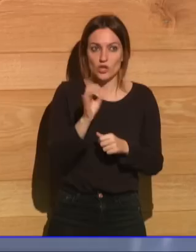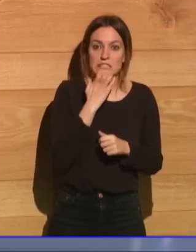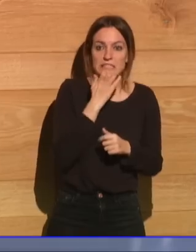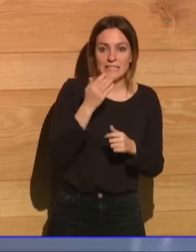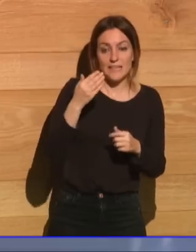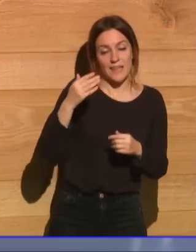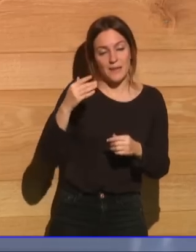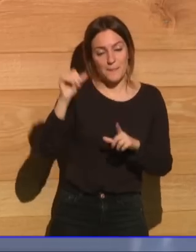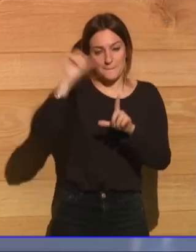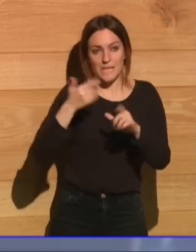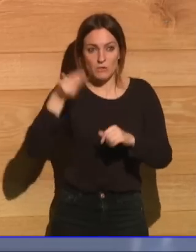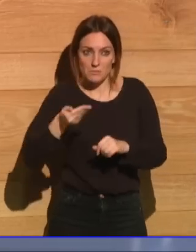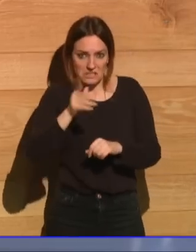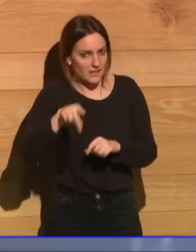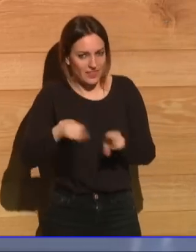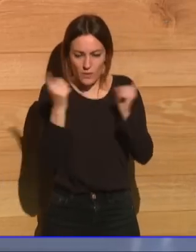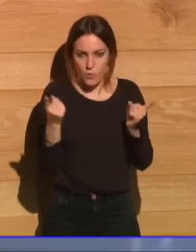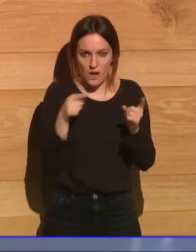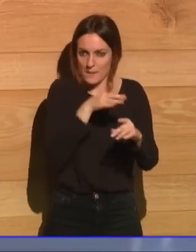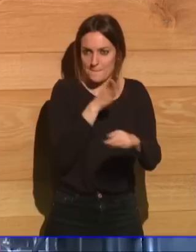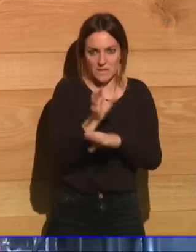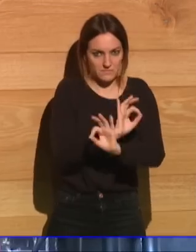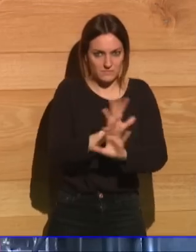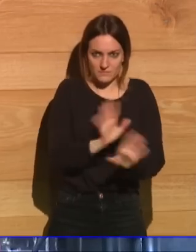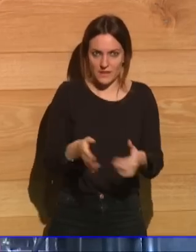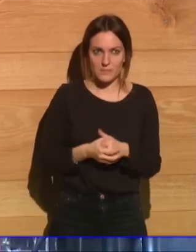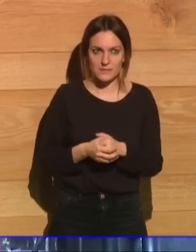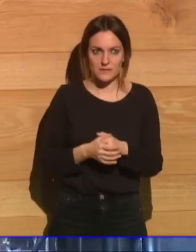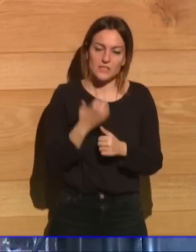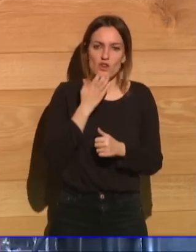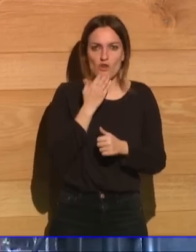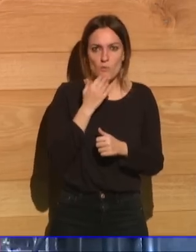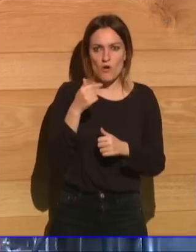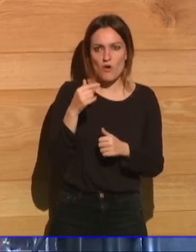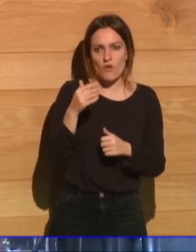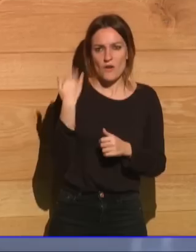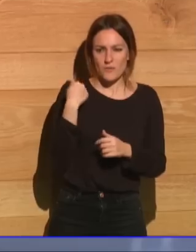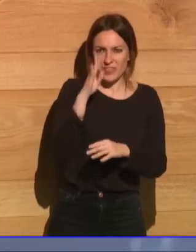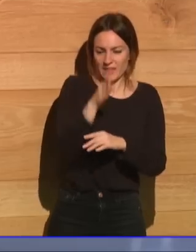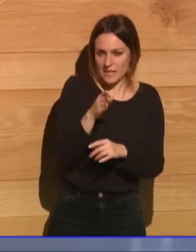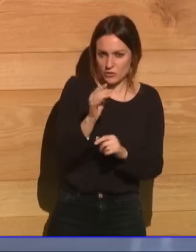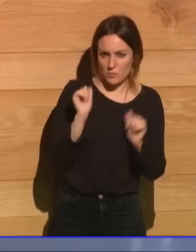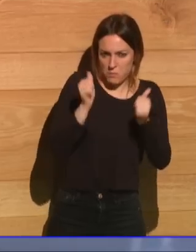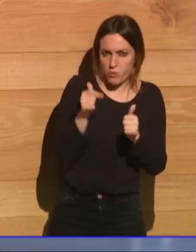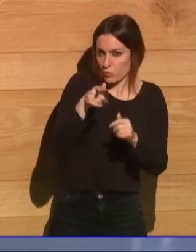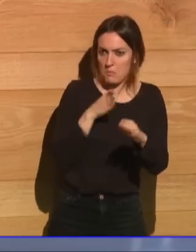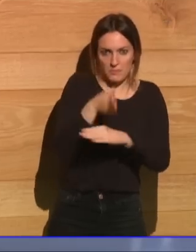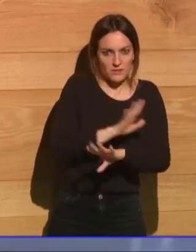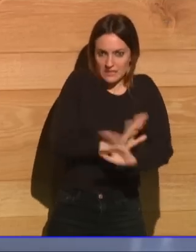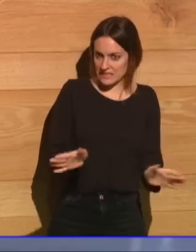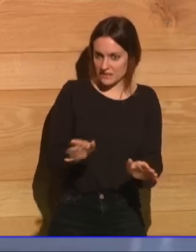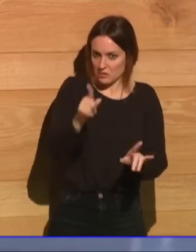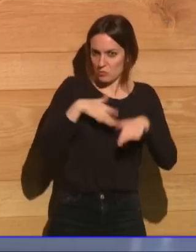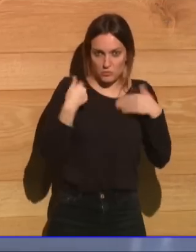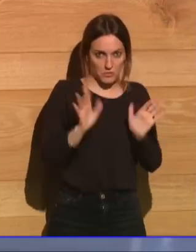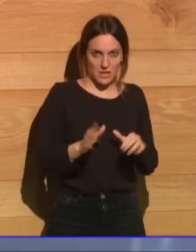seguir dándole la razón. Sí, sí. Hay O una sea, cabeza- era el proto-streaming, entonces. Tú llegabas y ya está. Eso es. Cuando tú querías. Claro,